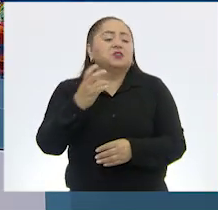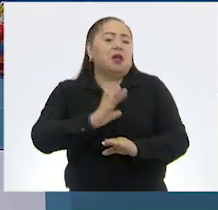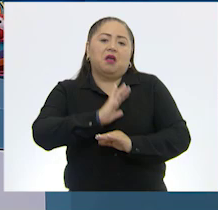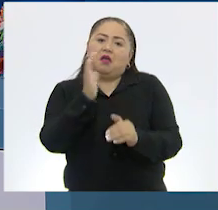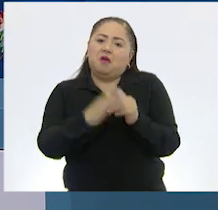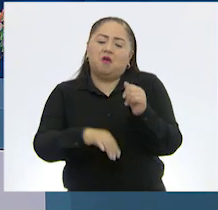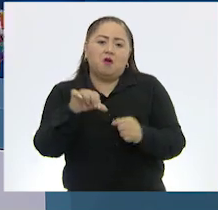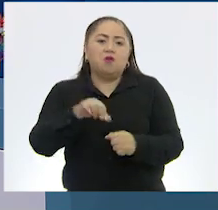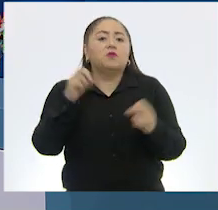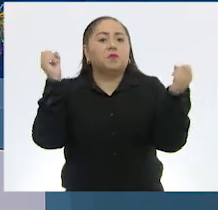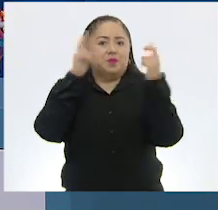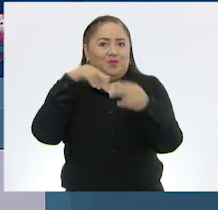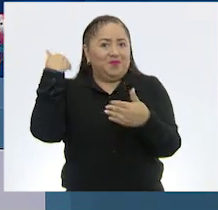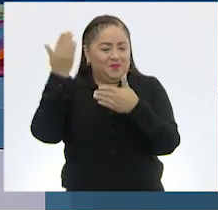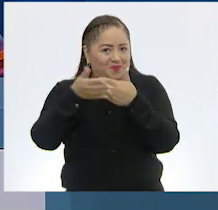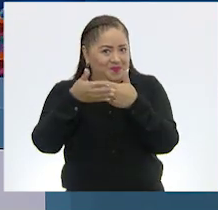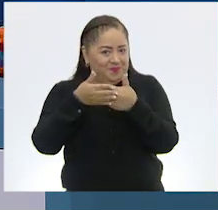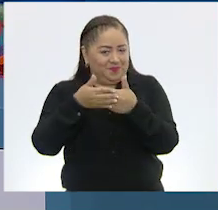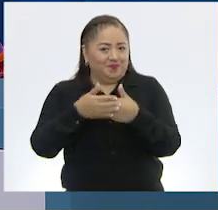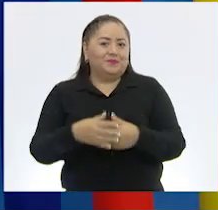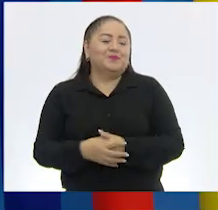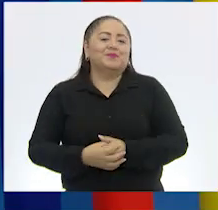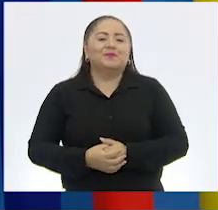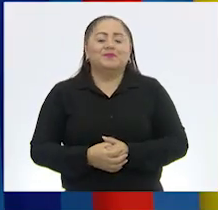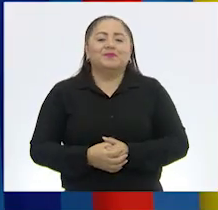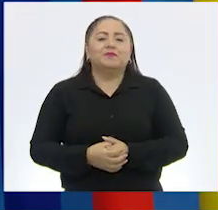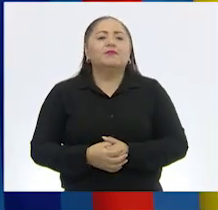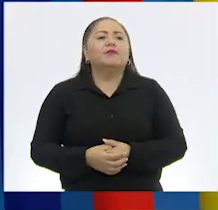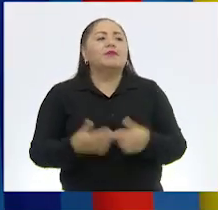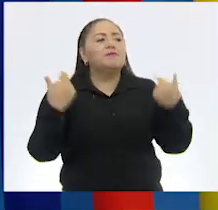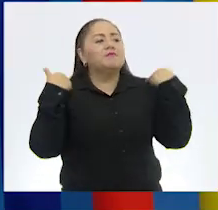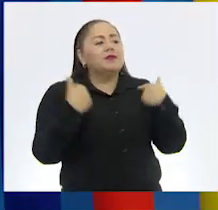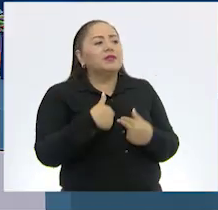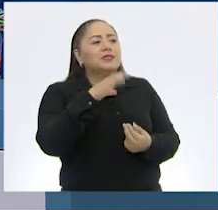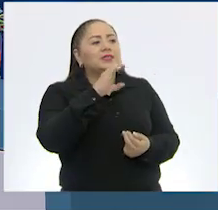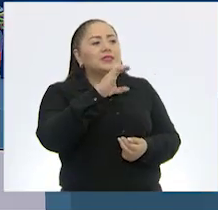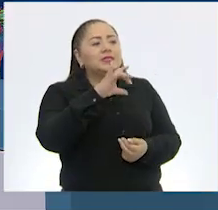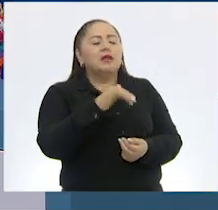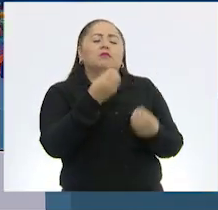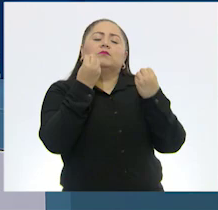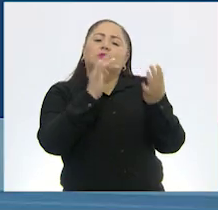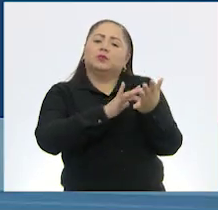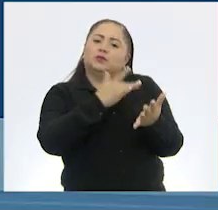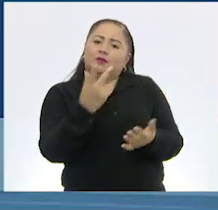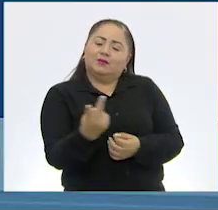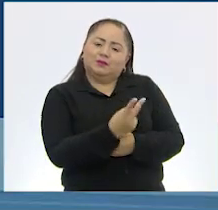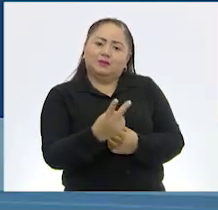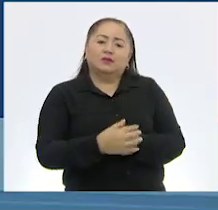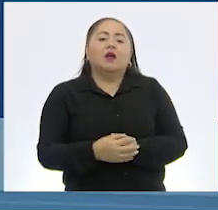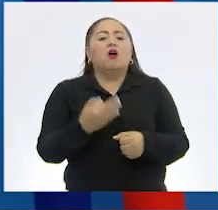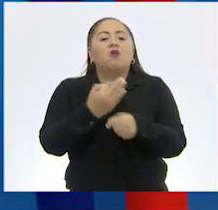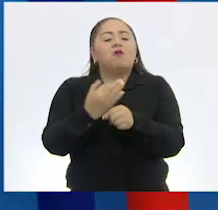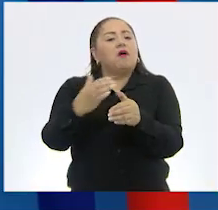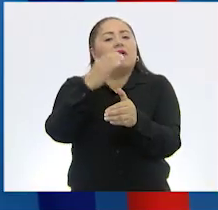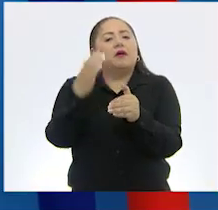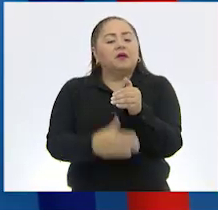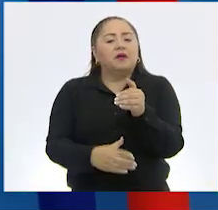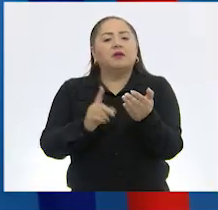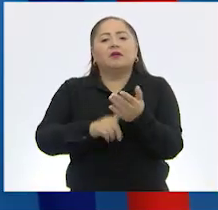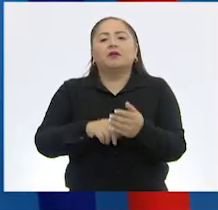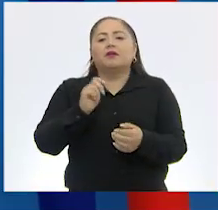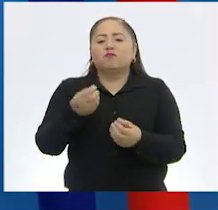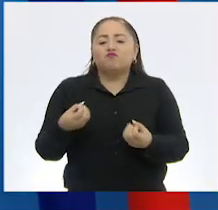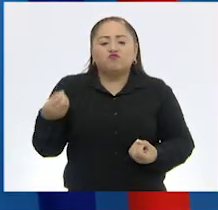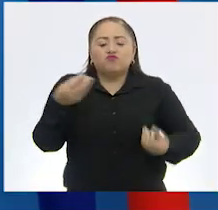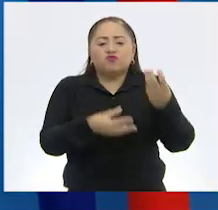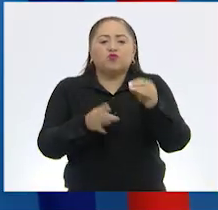todo por hoy. Nos vemos hasta la próxima. Maestra Cecilia, Ton, muchísimas gracias. Hemos terminado con